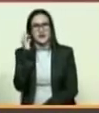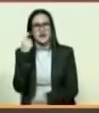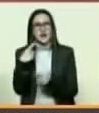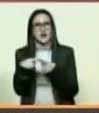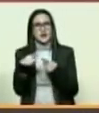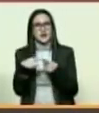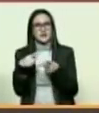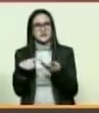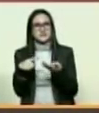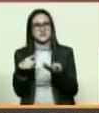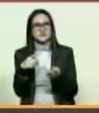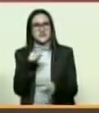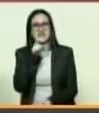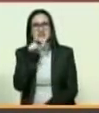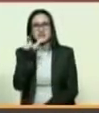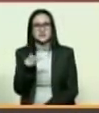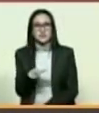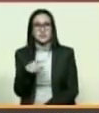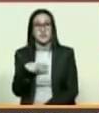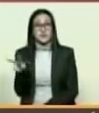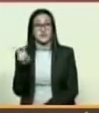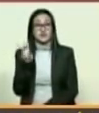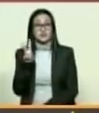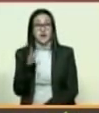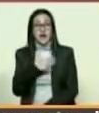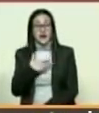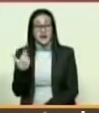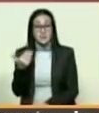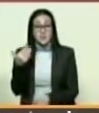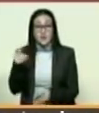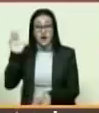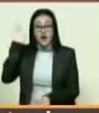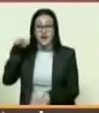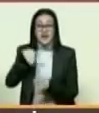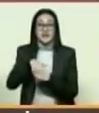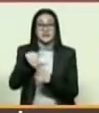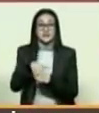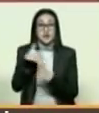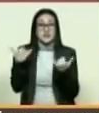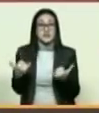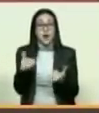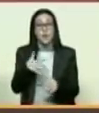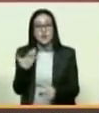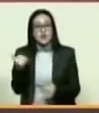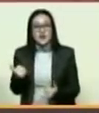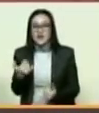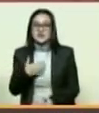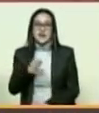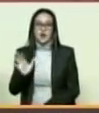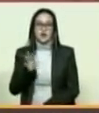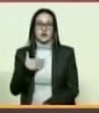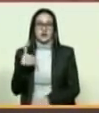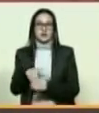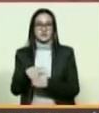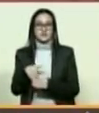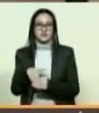que dice, ¿quiénes somos, Venezuela? ¿Qué queremos? Elecciones ya. ¿Cuándo las queremos? Ya no queremos